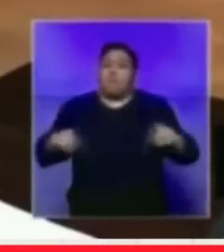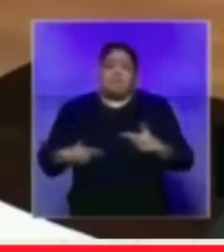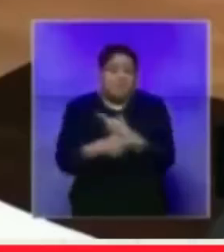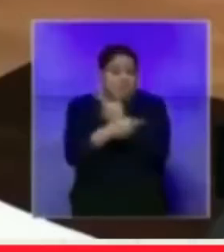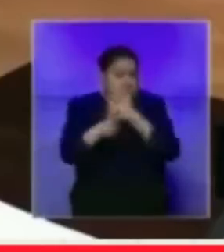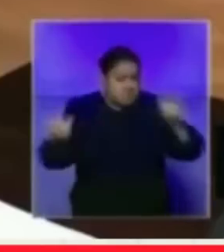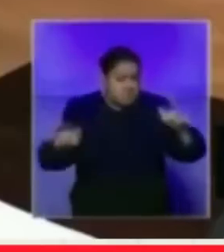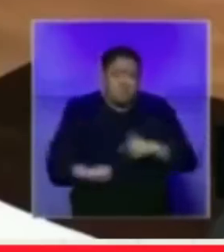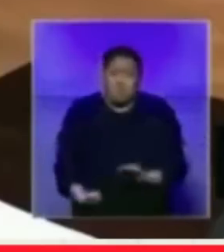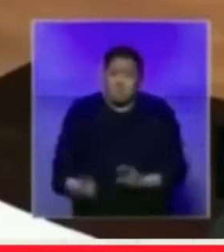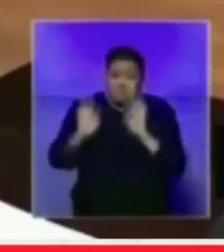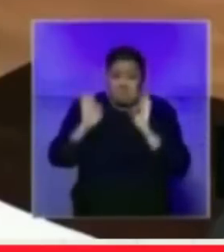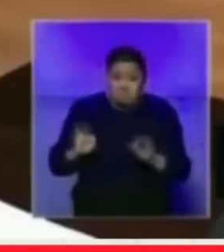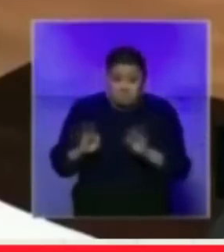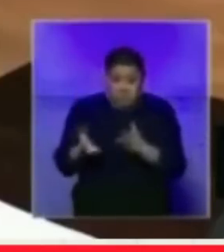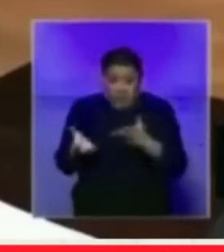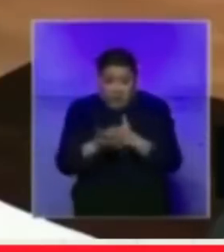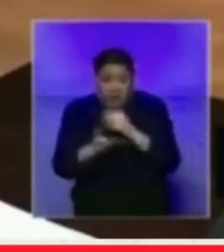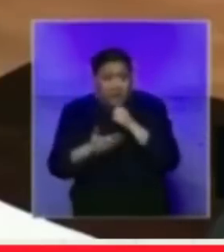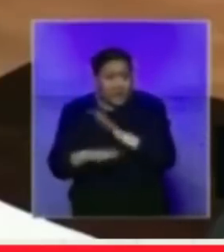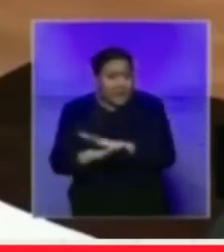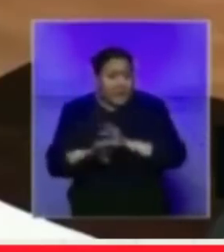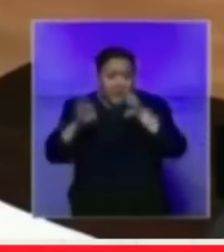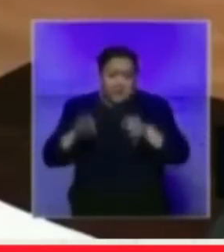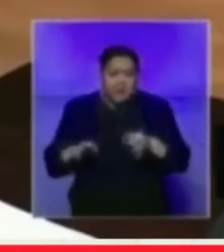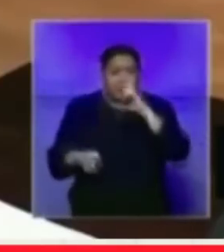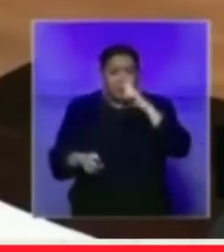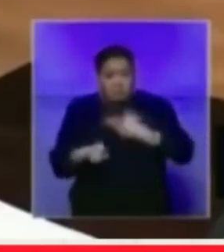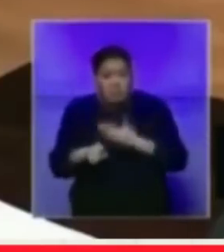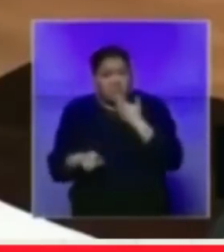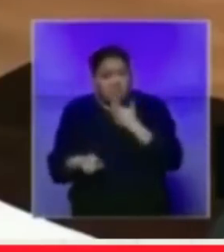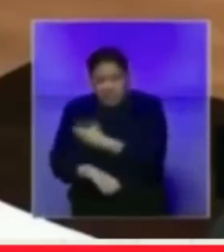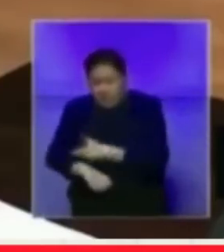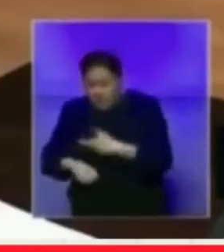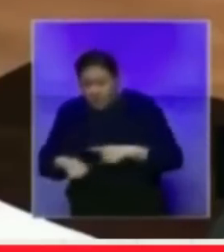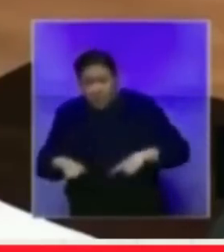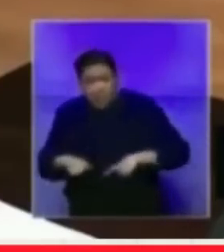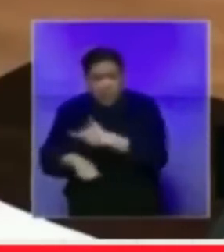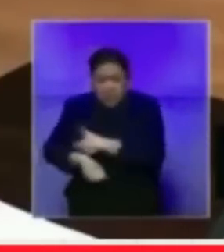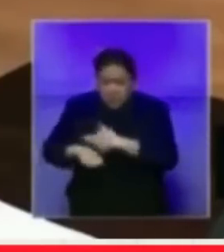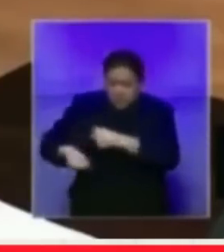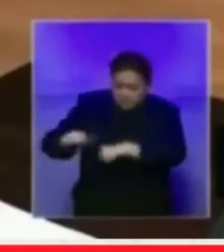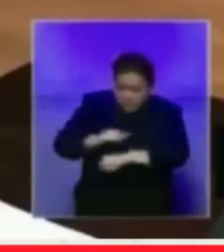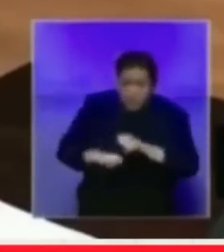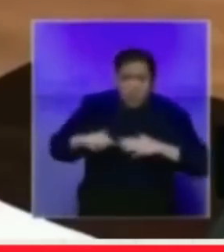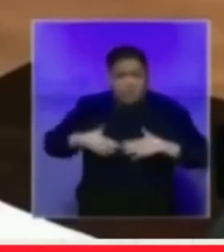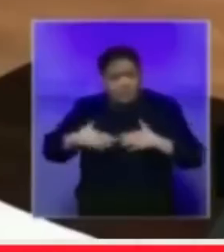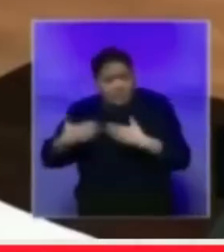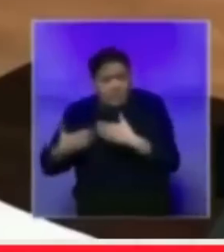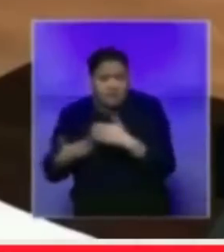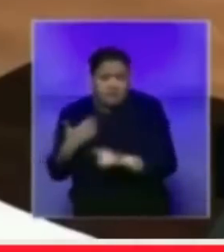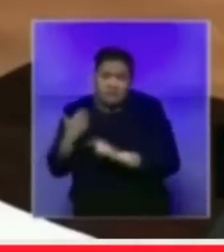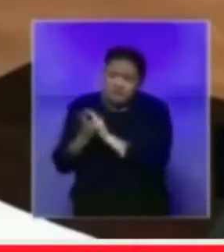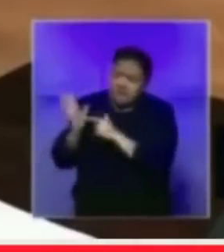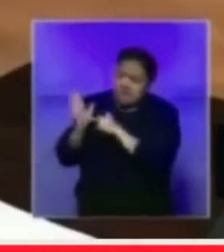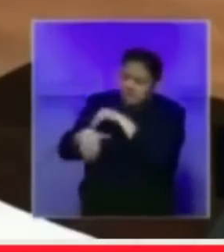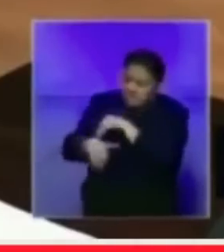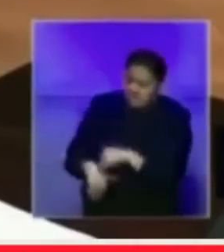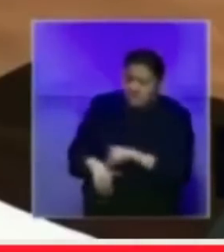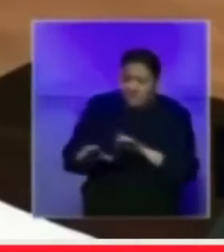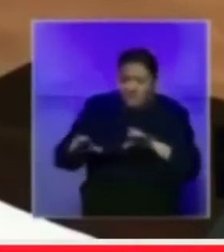periódica y cumple con los principios que rigen la función estatal de organizar las elecciones: certeza, legalidad,